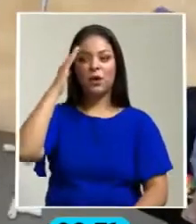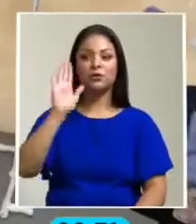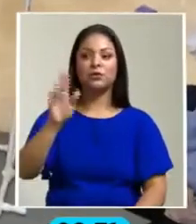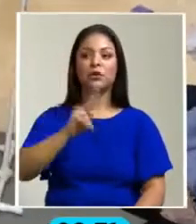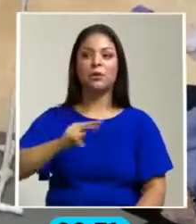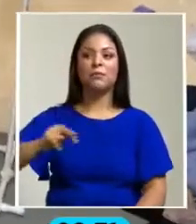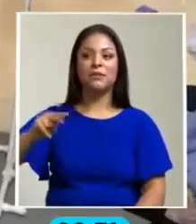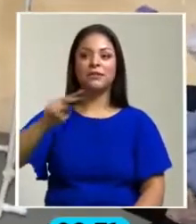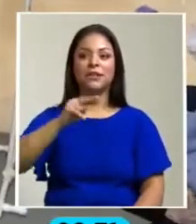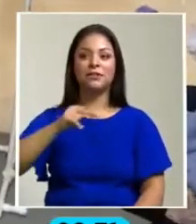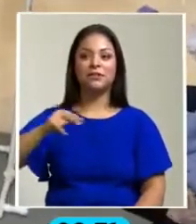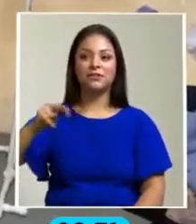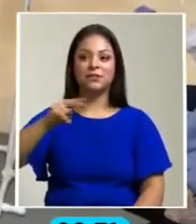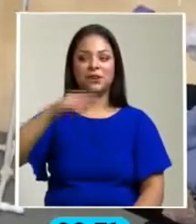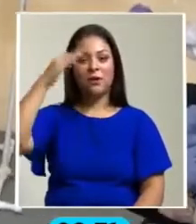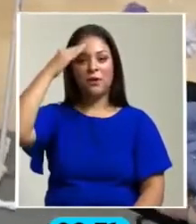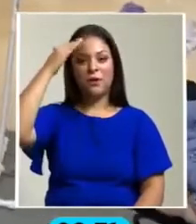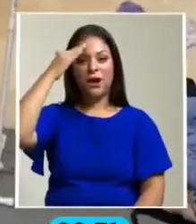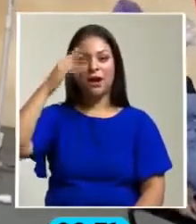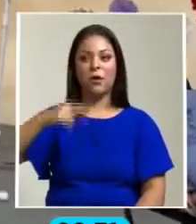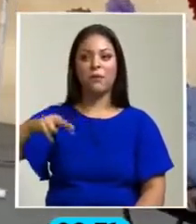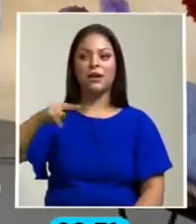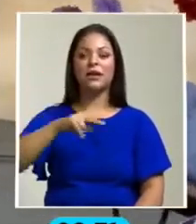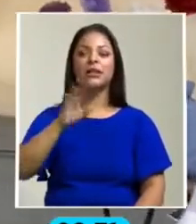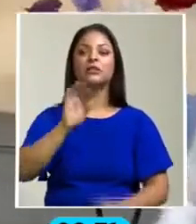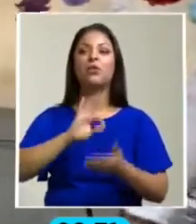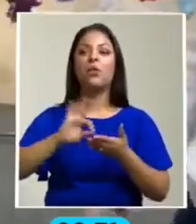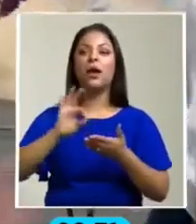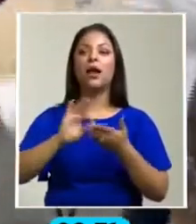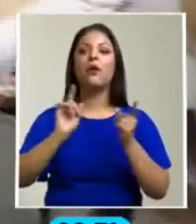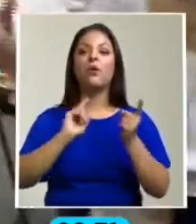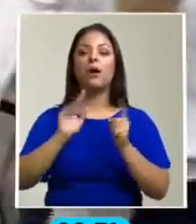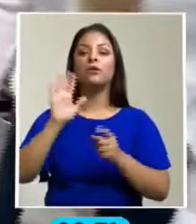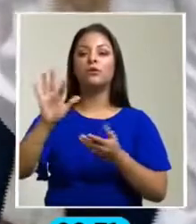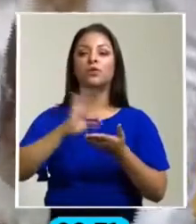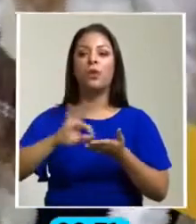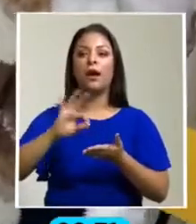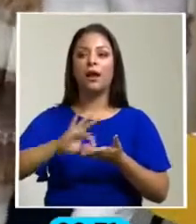¡Hola, compañeros! Dígale, ¿de qué escuela vienes, Sofi? ¿Cómo se llama tu escuela?